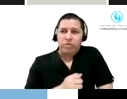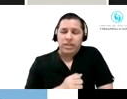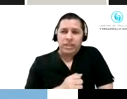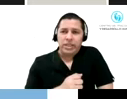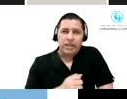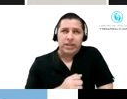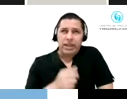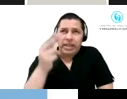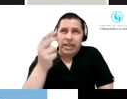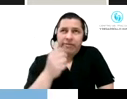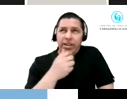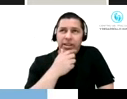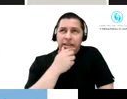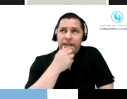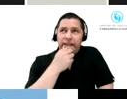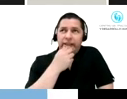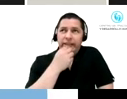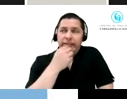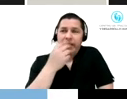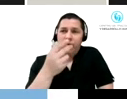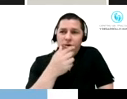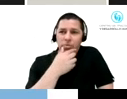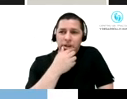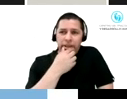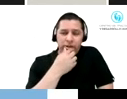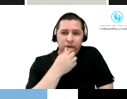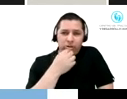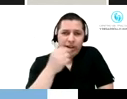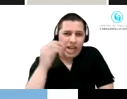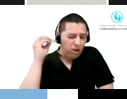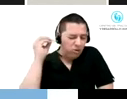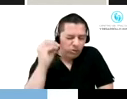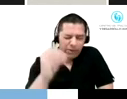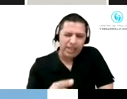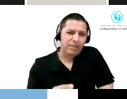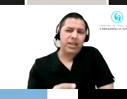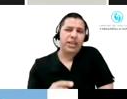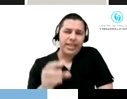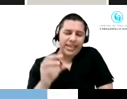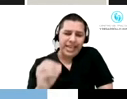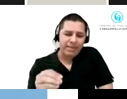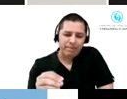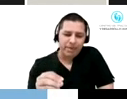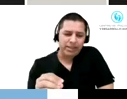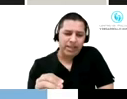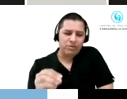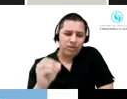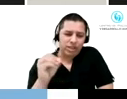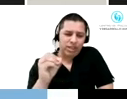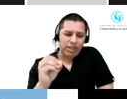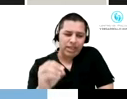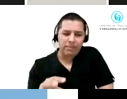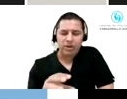violencia doméstica aquí al frente, hay un hombre y una mujer, automáticamente, ¿quién